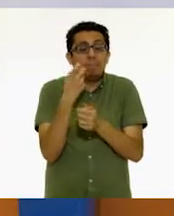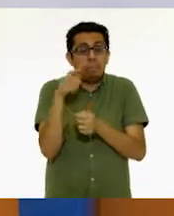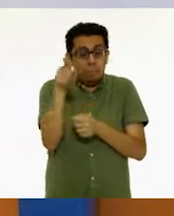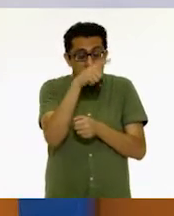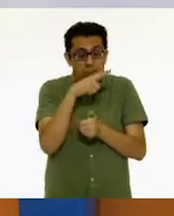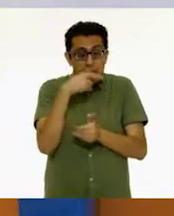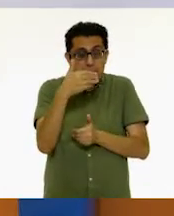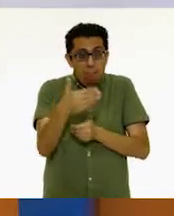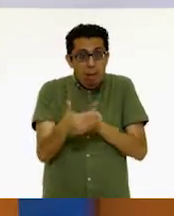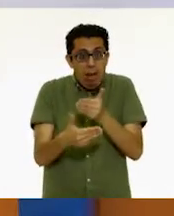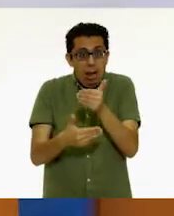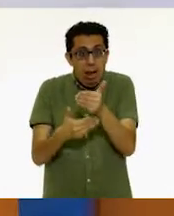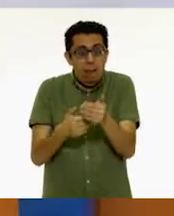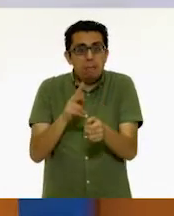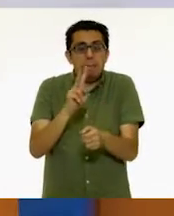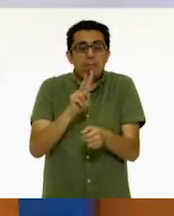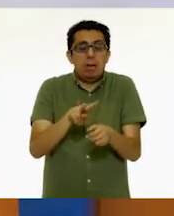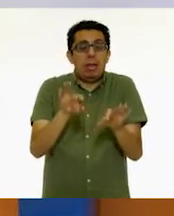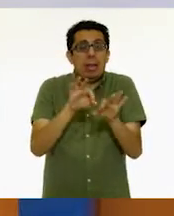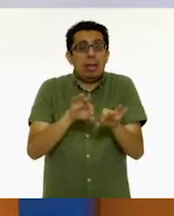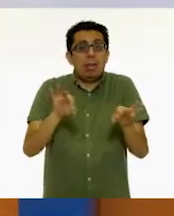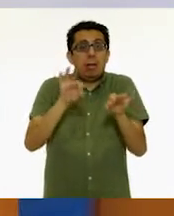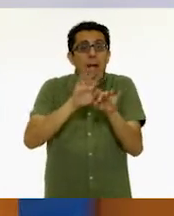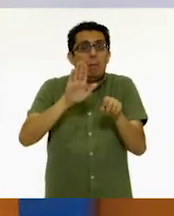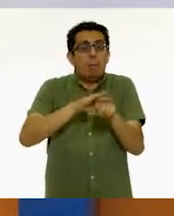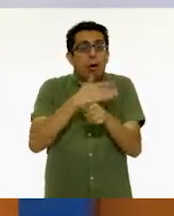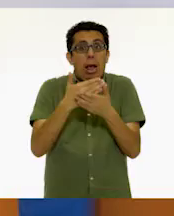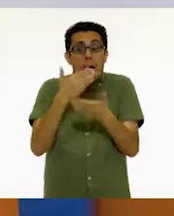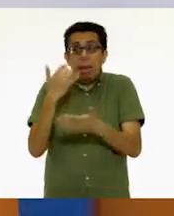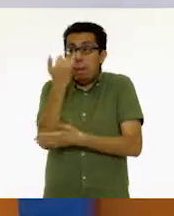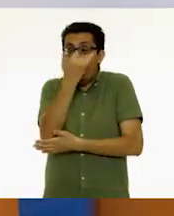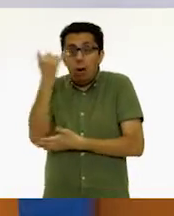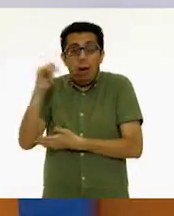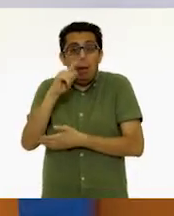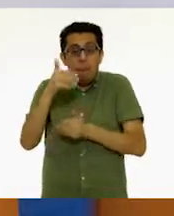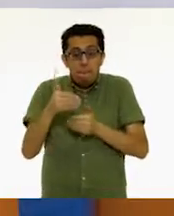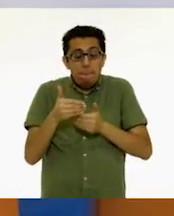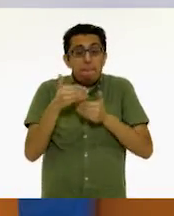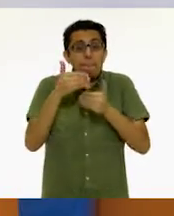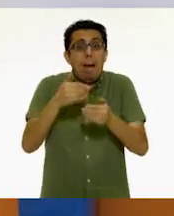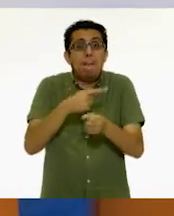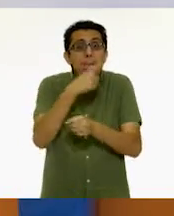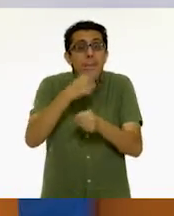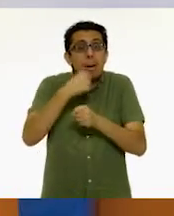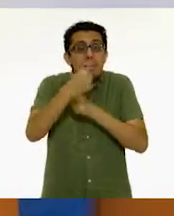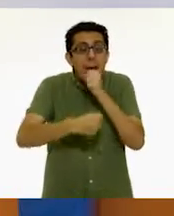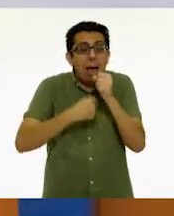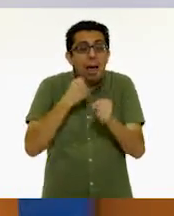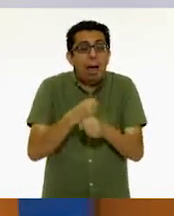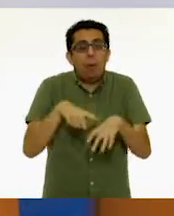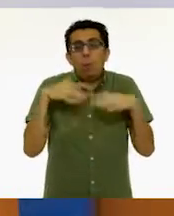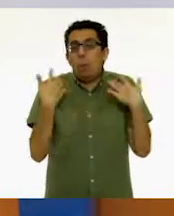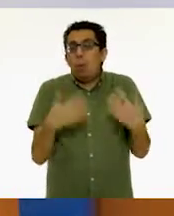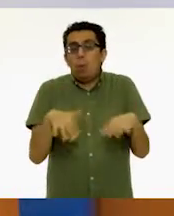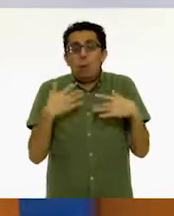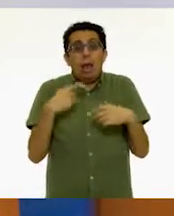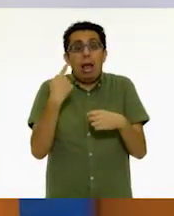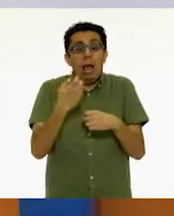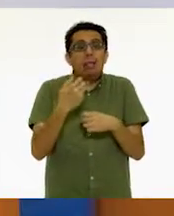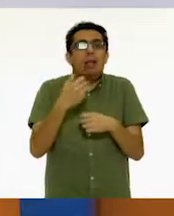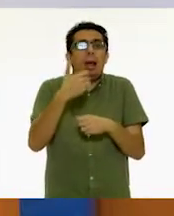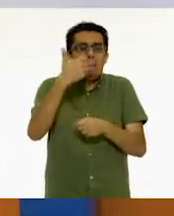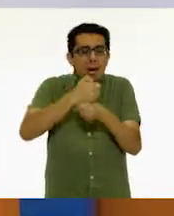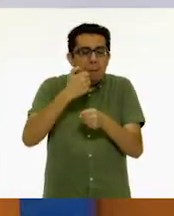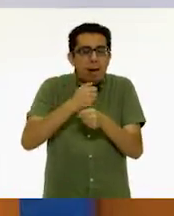es muy importante porque están pasando de preescolar al primer año de primaria. La primaria es una etapa